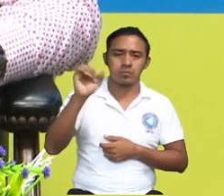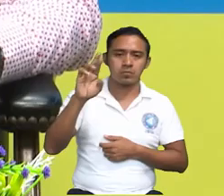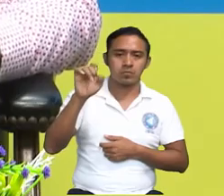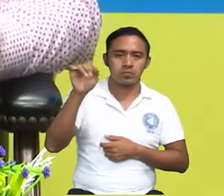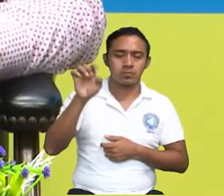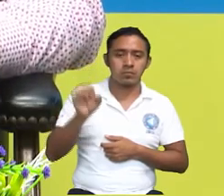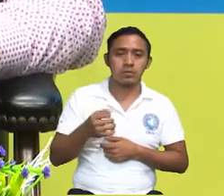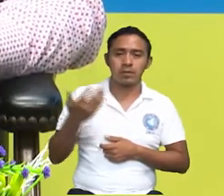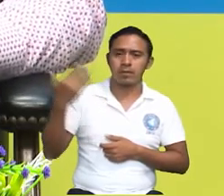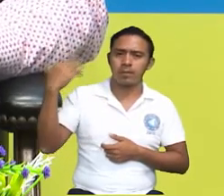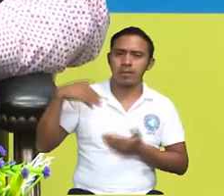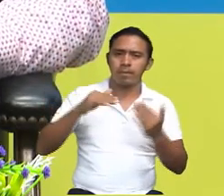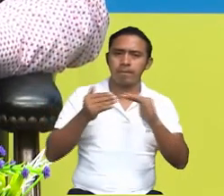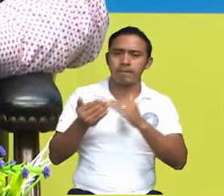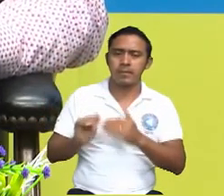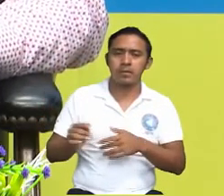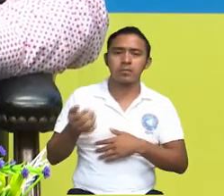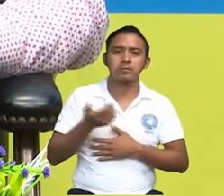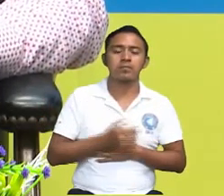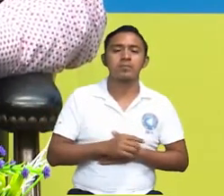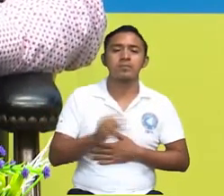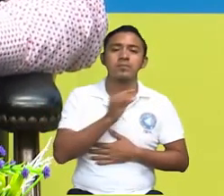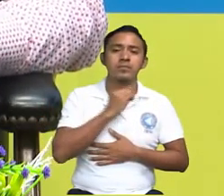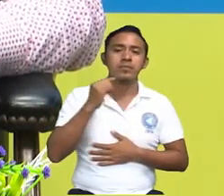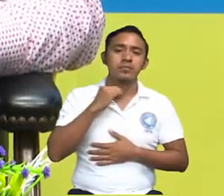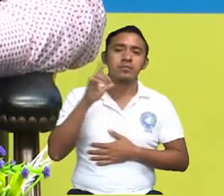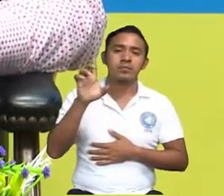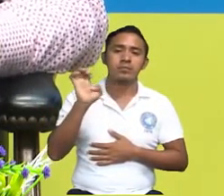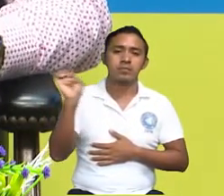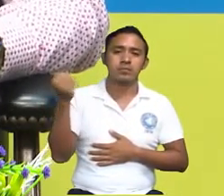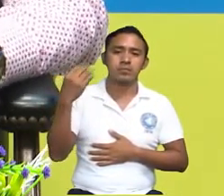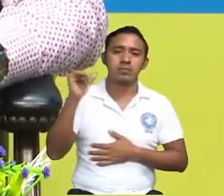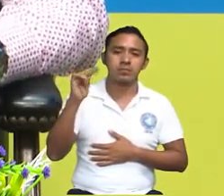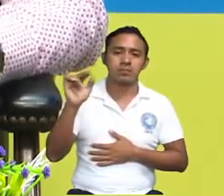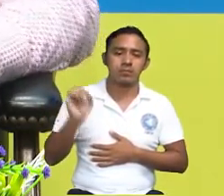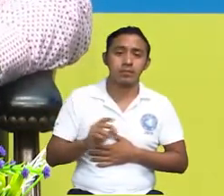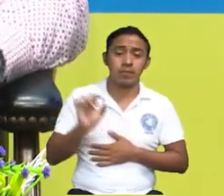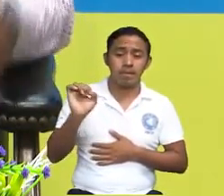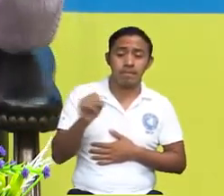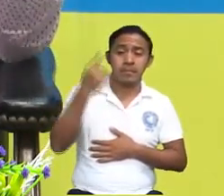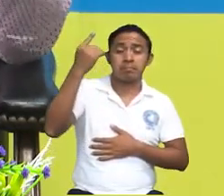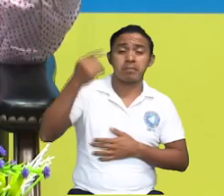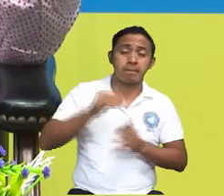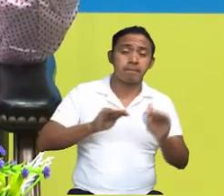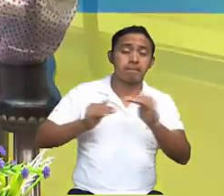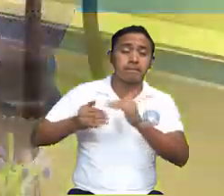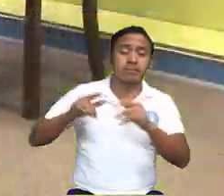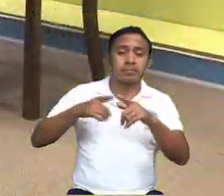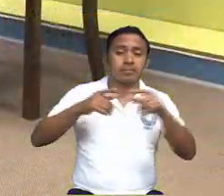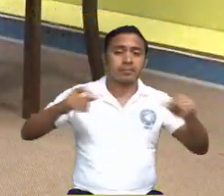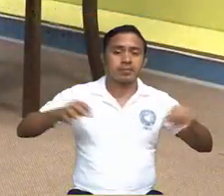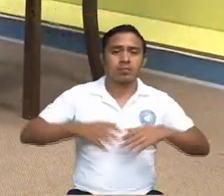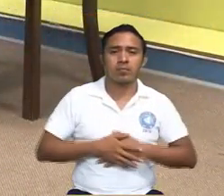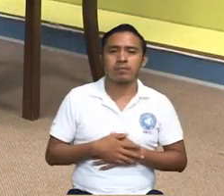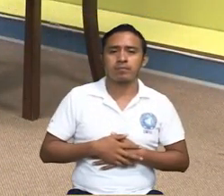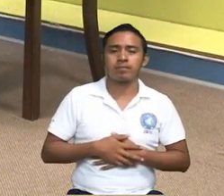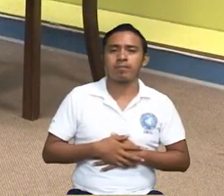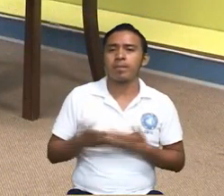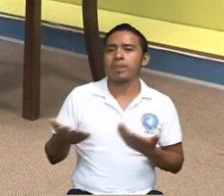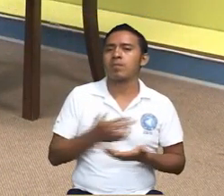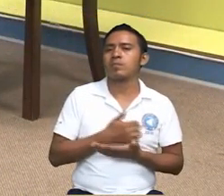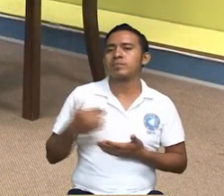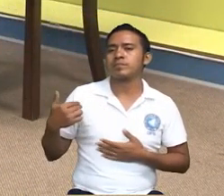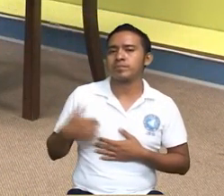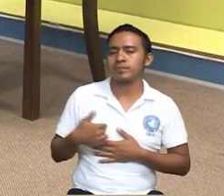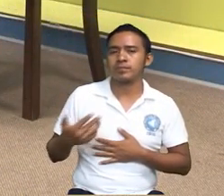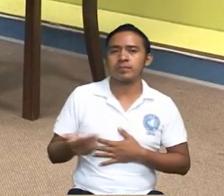el antiguo barrio de Monseñor Lescano, uno de los primeros barrios de Managua. Doctor, a propósito, ¿cómo avanza esta